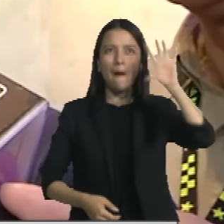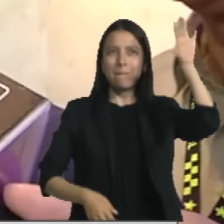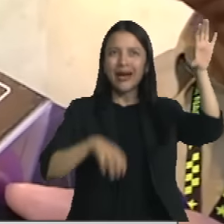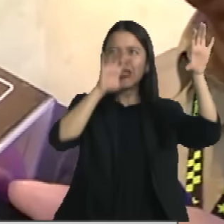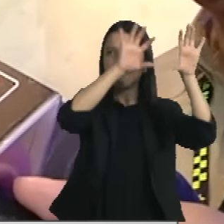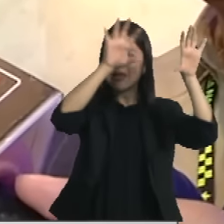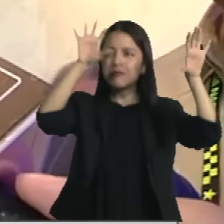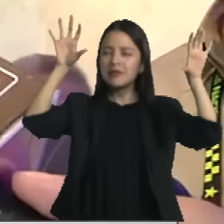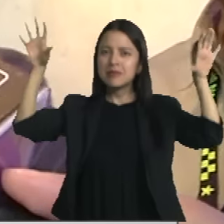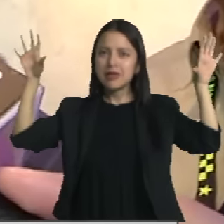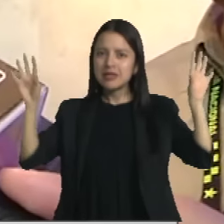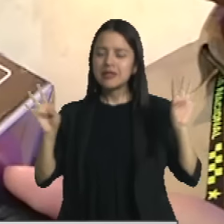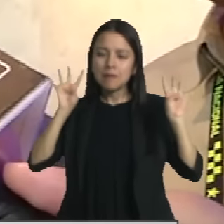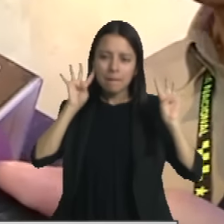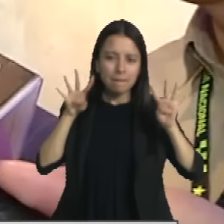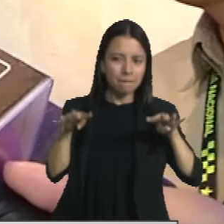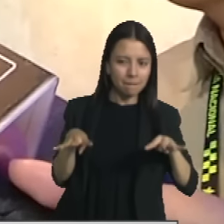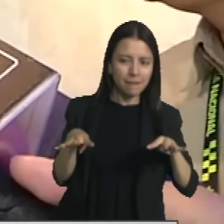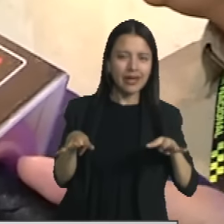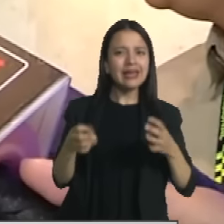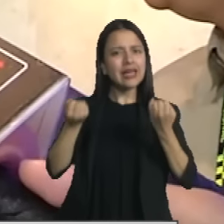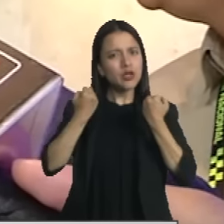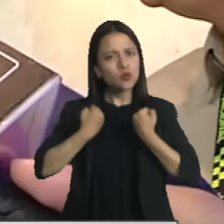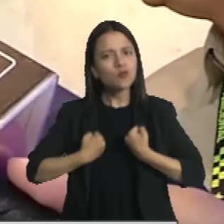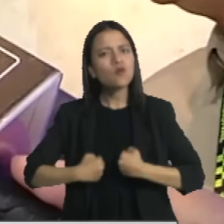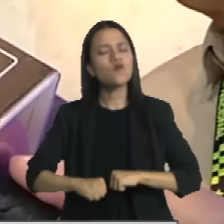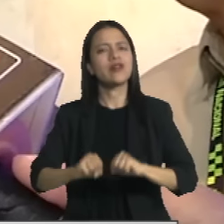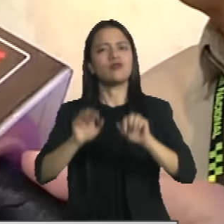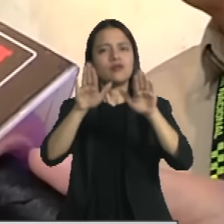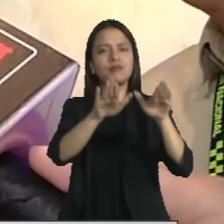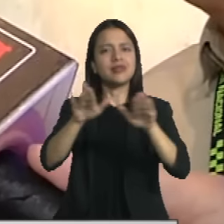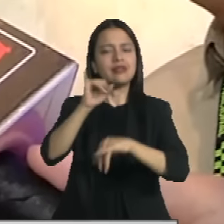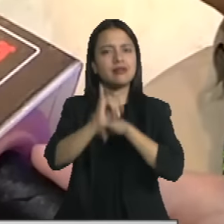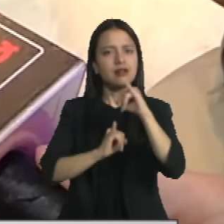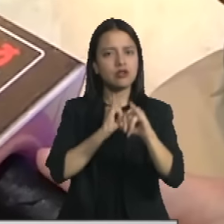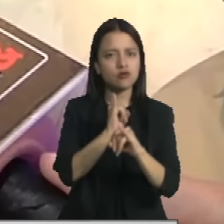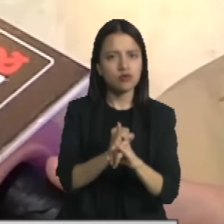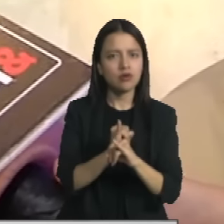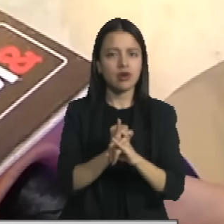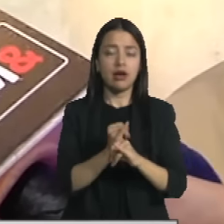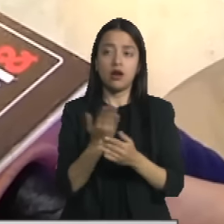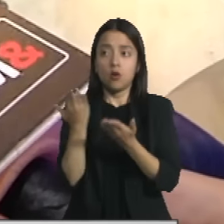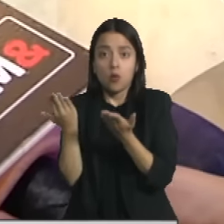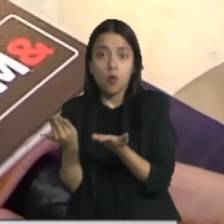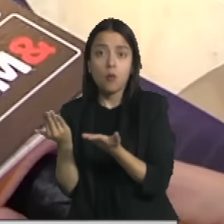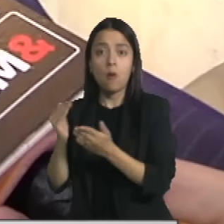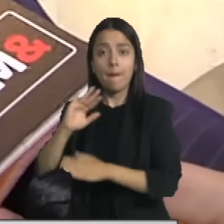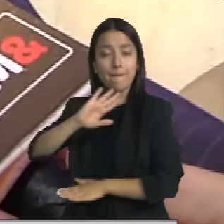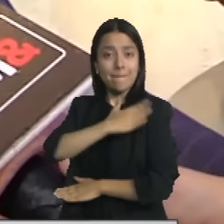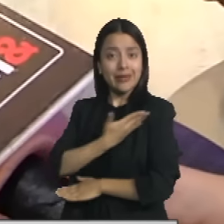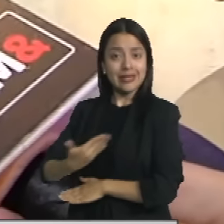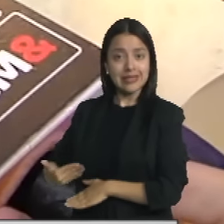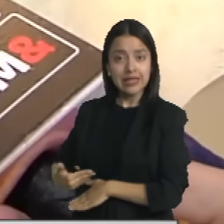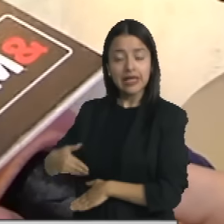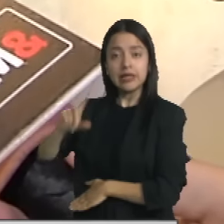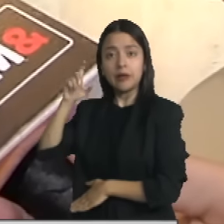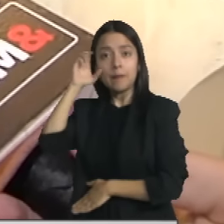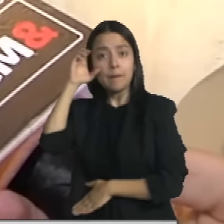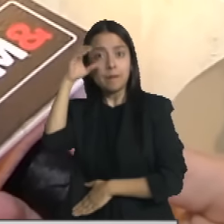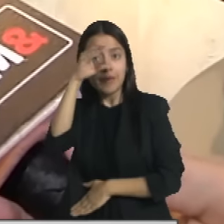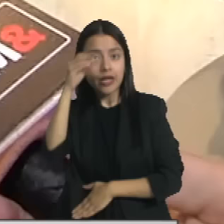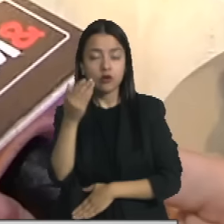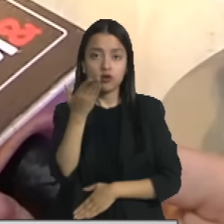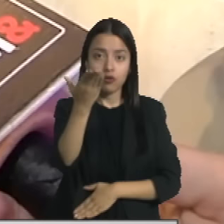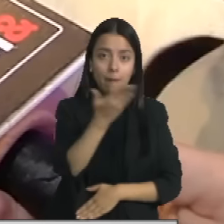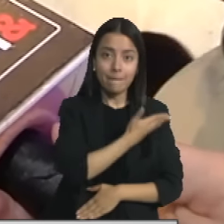muy buenos ojos el esfuerzo diplomático que están haciendo los presidentes Petro, a Lula y